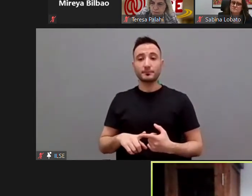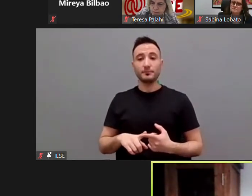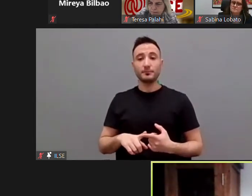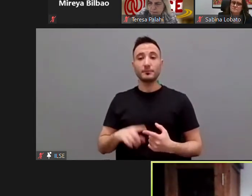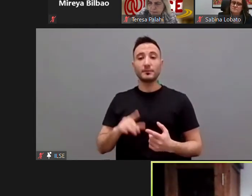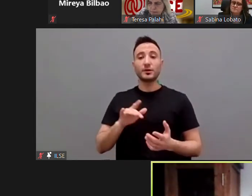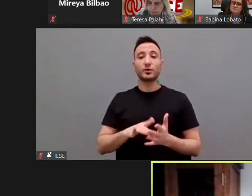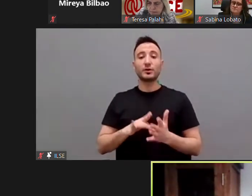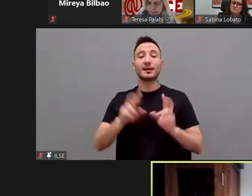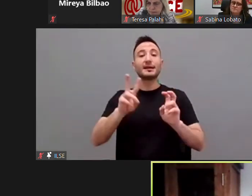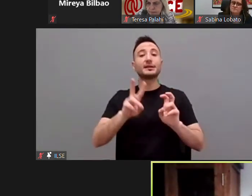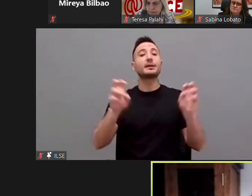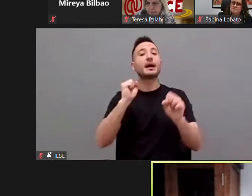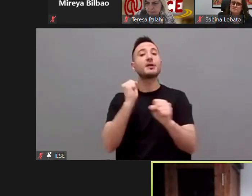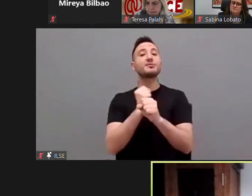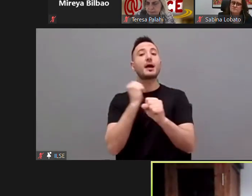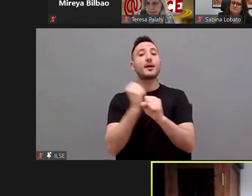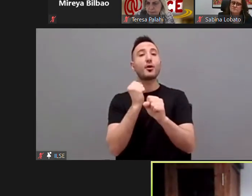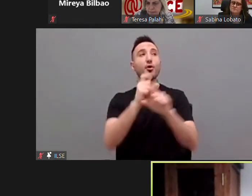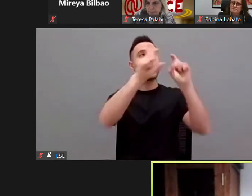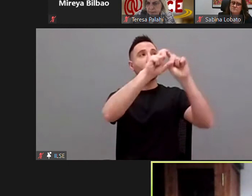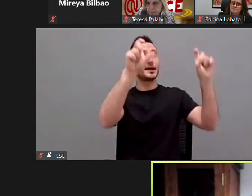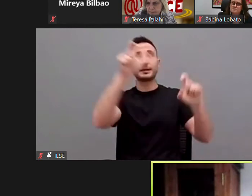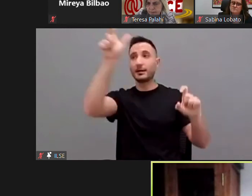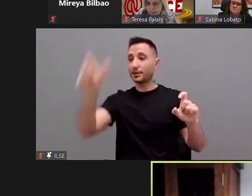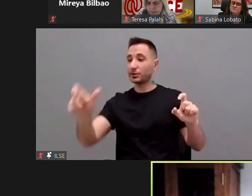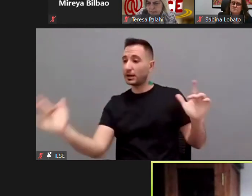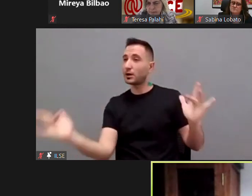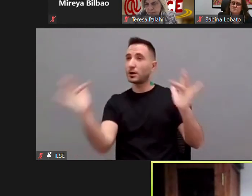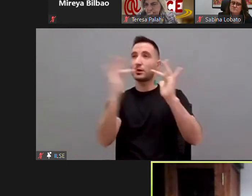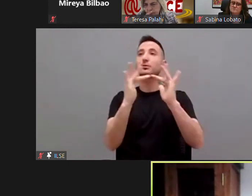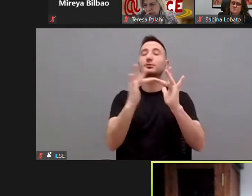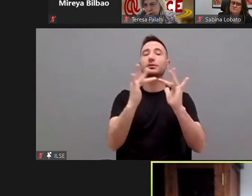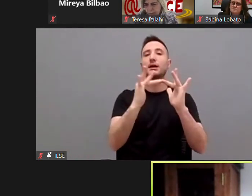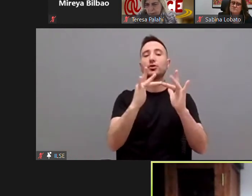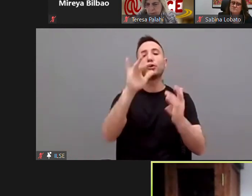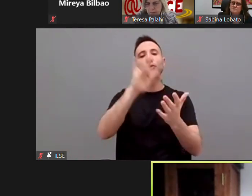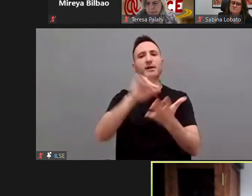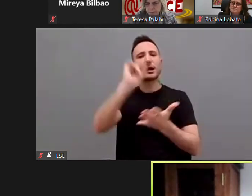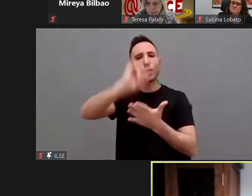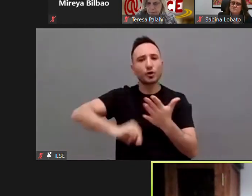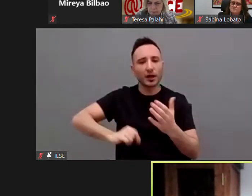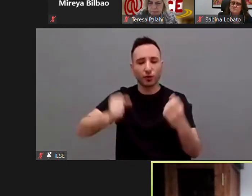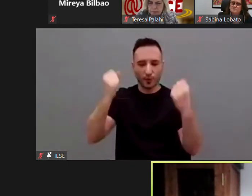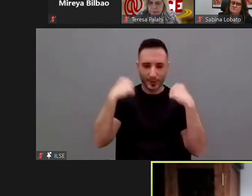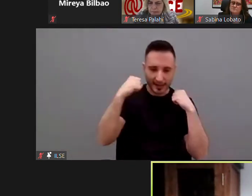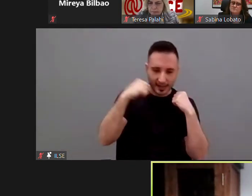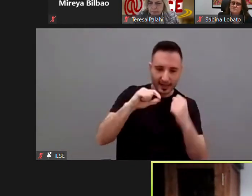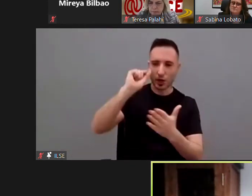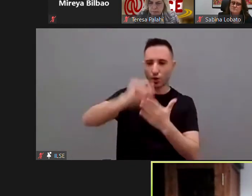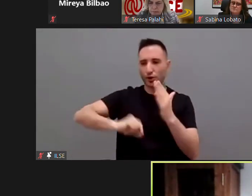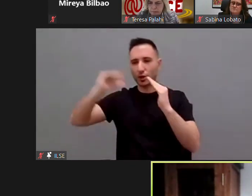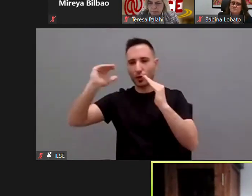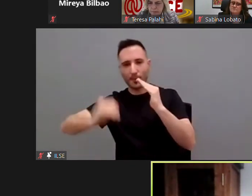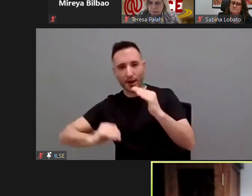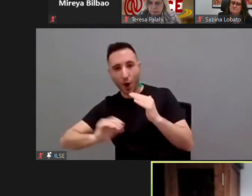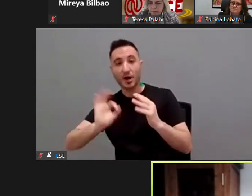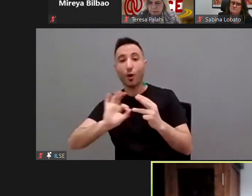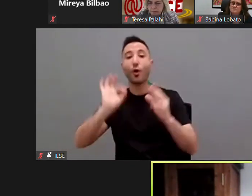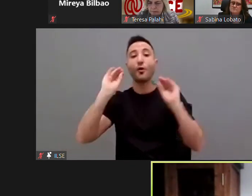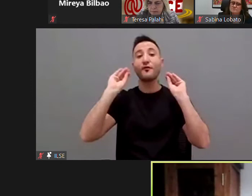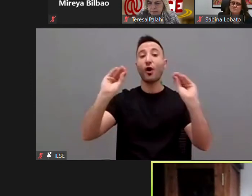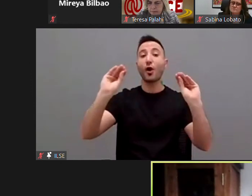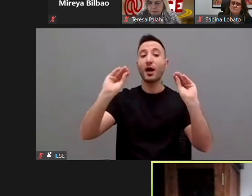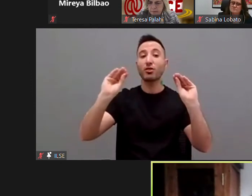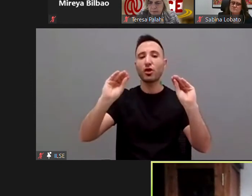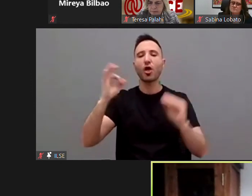laboral, no obstante, si son para contrato de menores, contratos en práctica, aprendizaje o formación, al menos